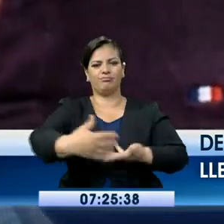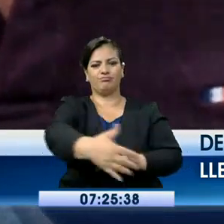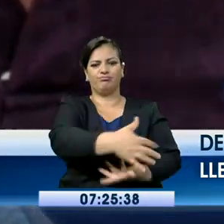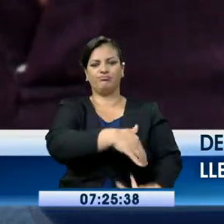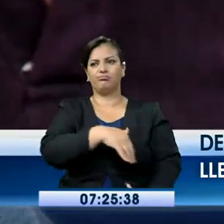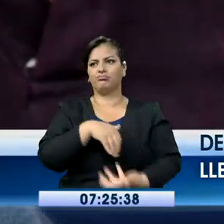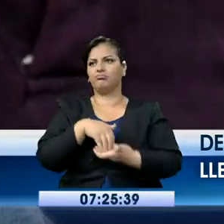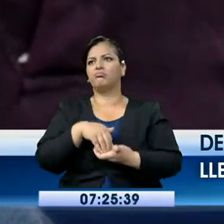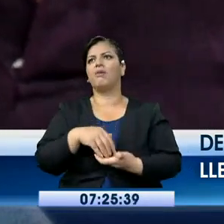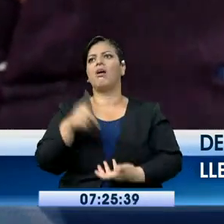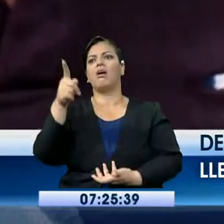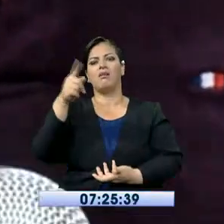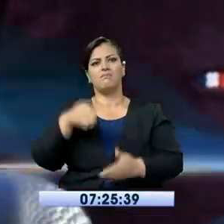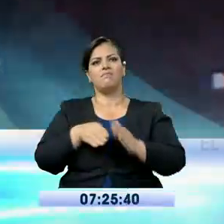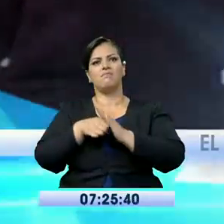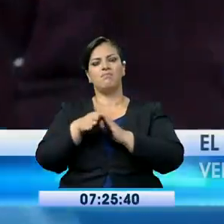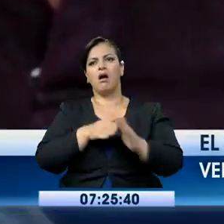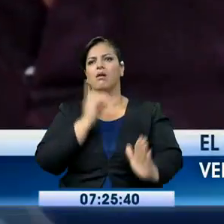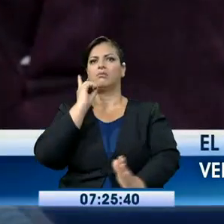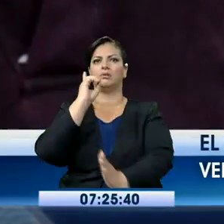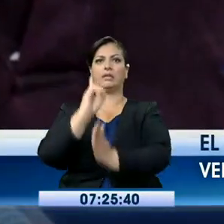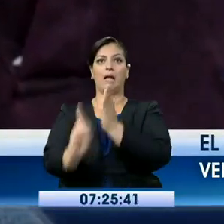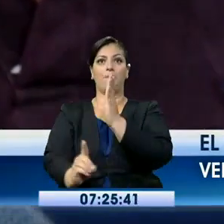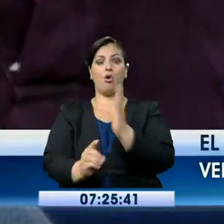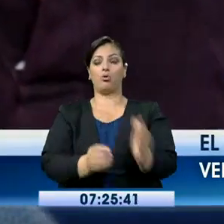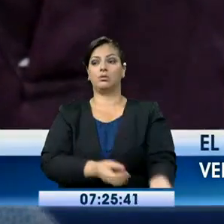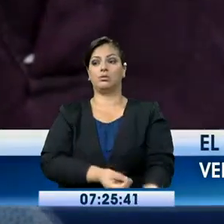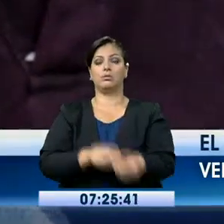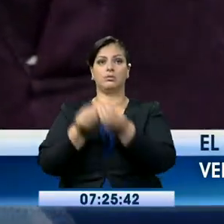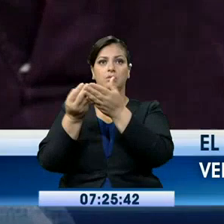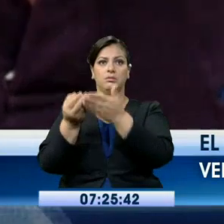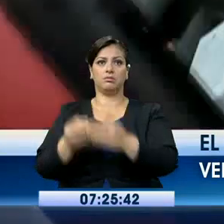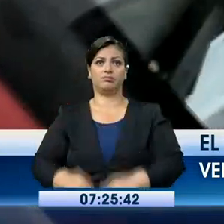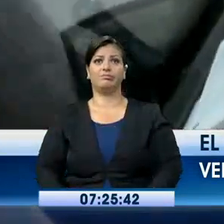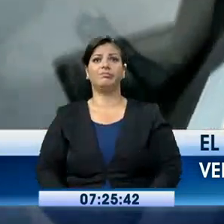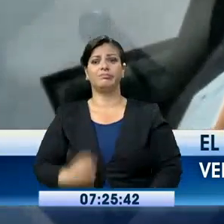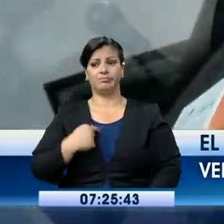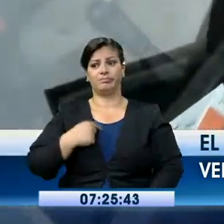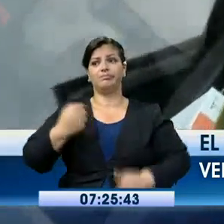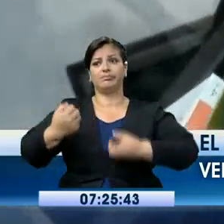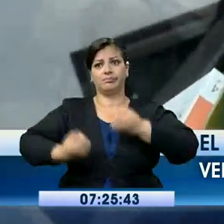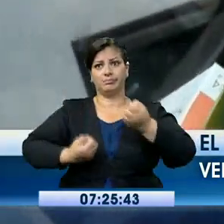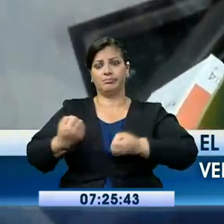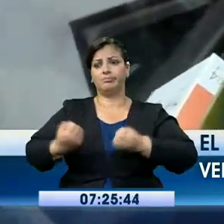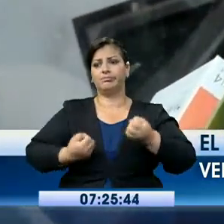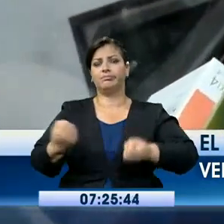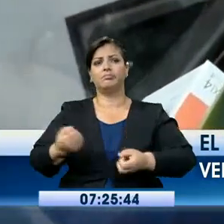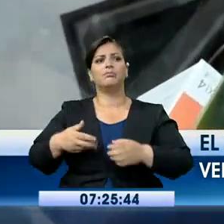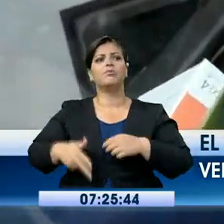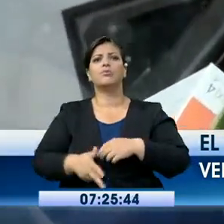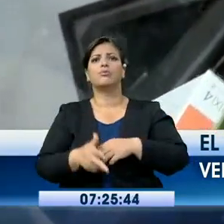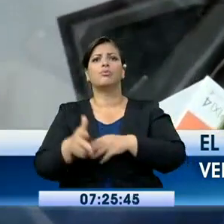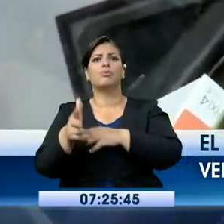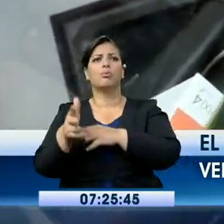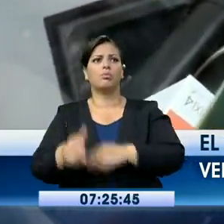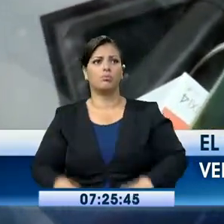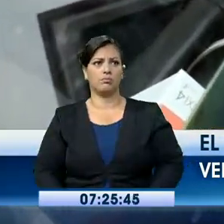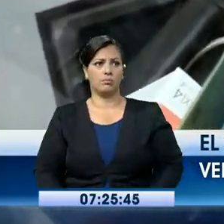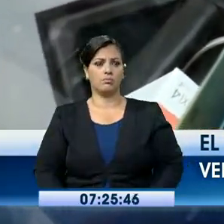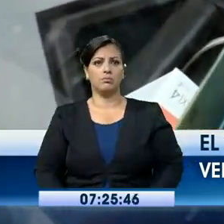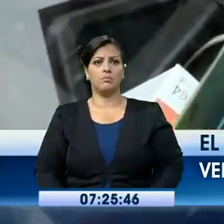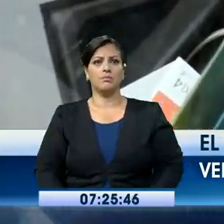a mi mujer ya le sacaron el dinero, dio la funda, di los celulares, se dio la cantidad de dinero. De